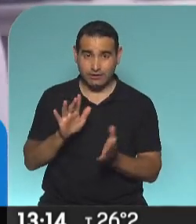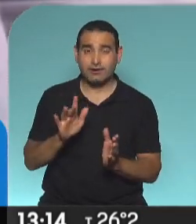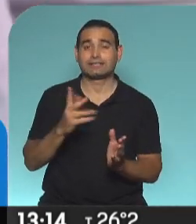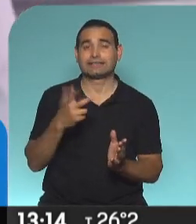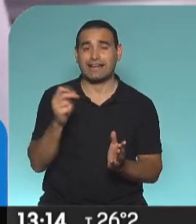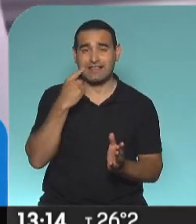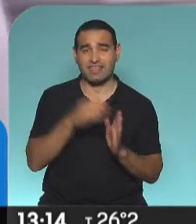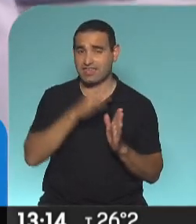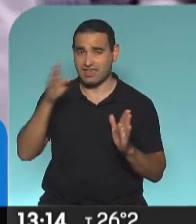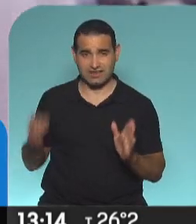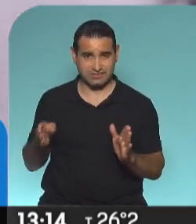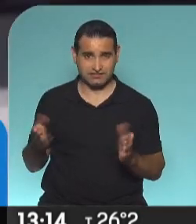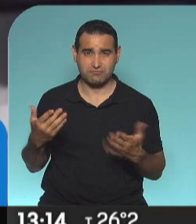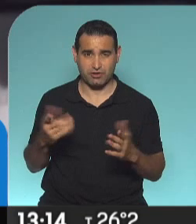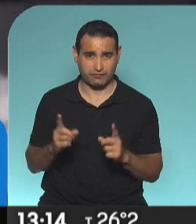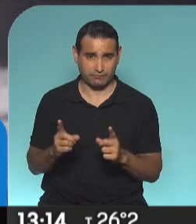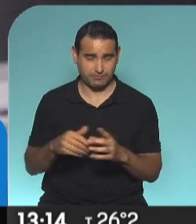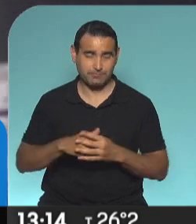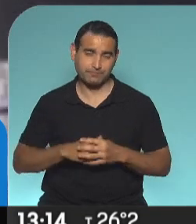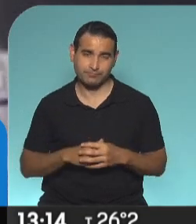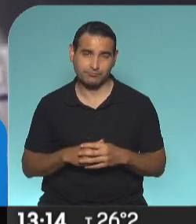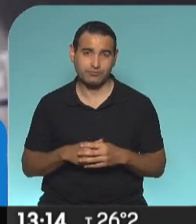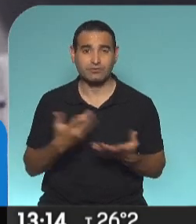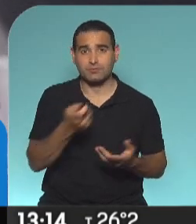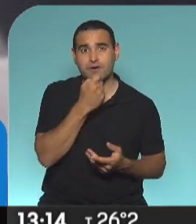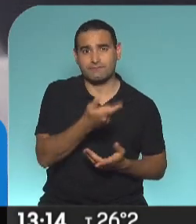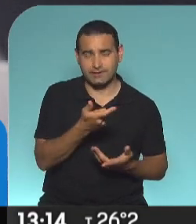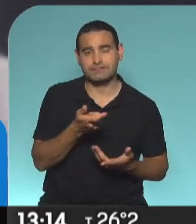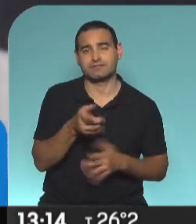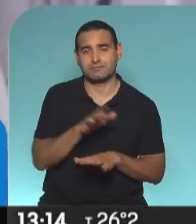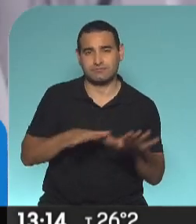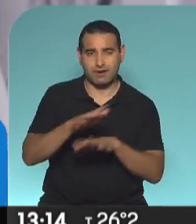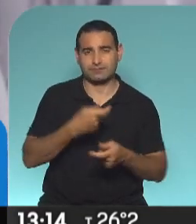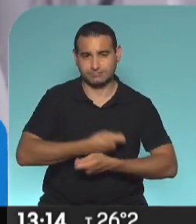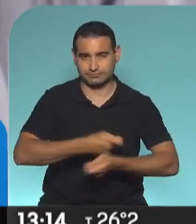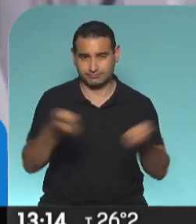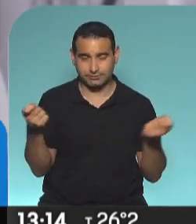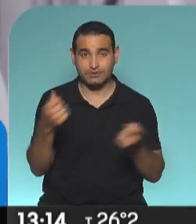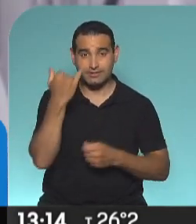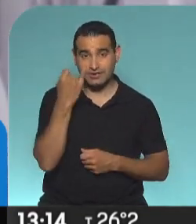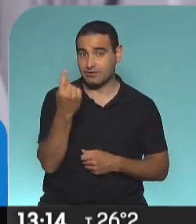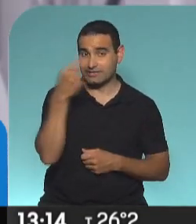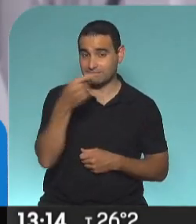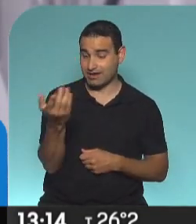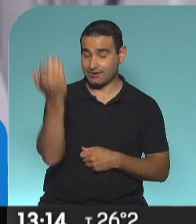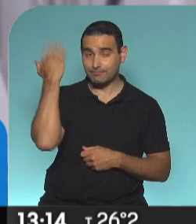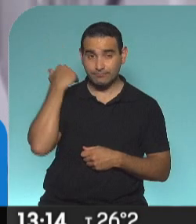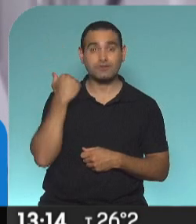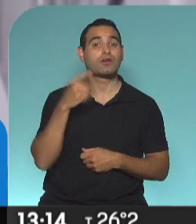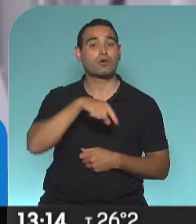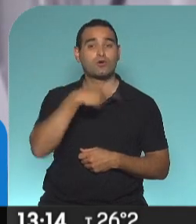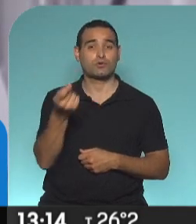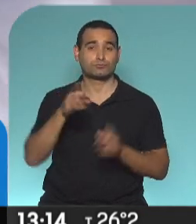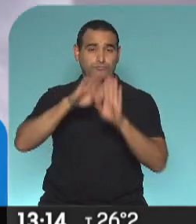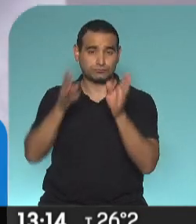refrigerador de esta manera se facilita notablemente la logística de la distribución hace una semana recordemos para ser